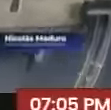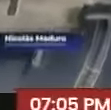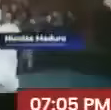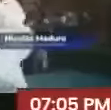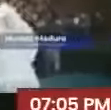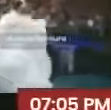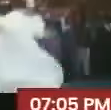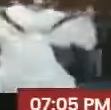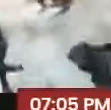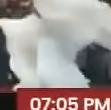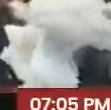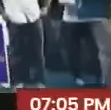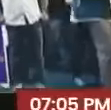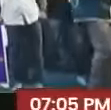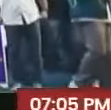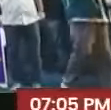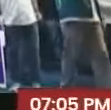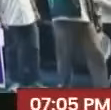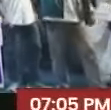miércoles.